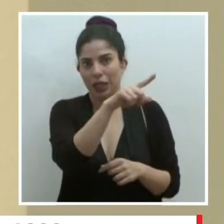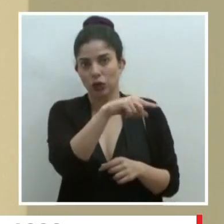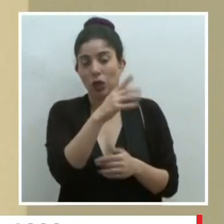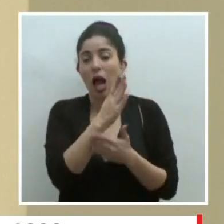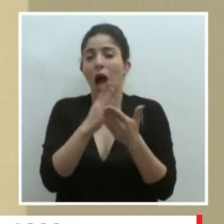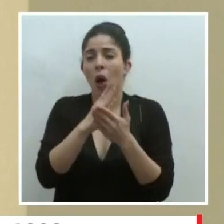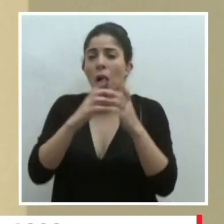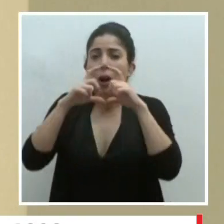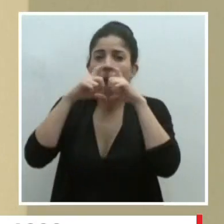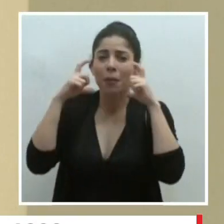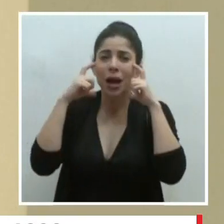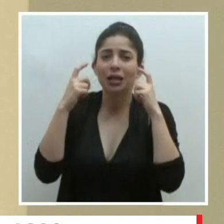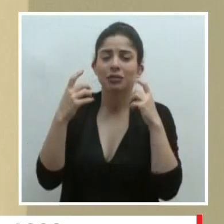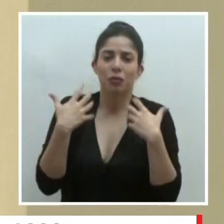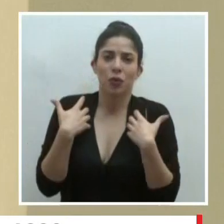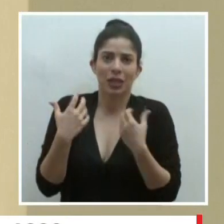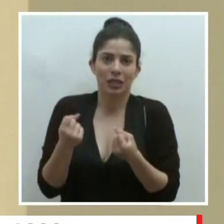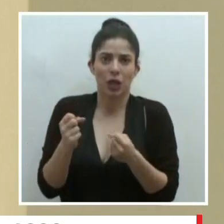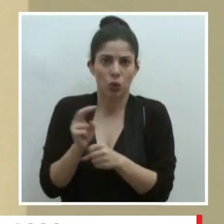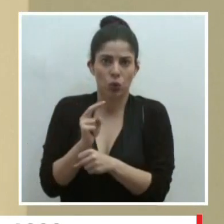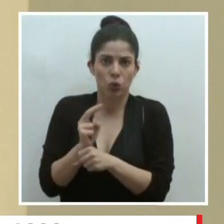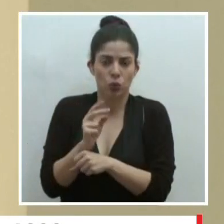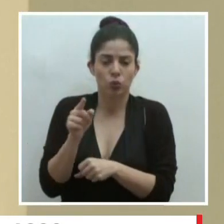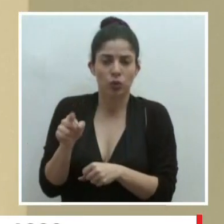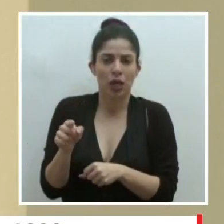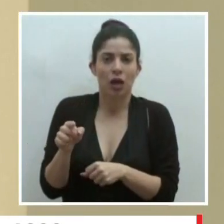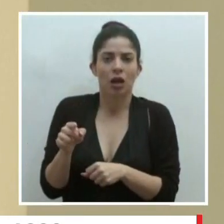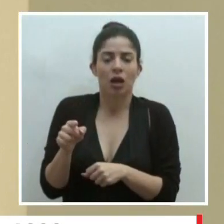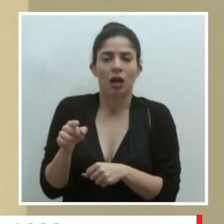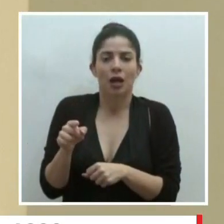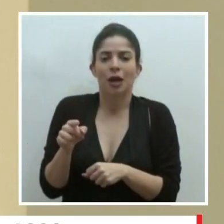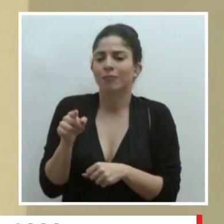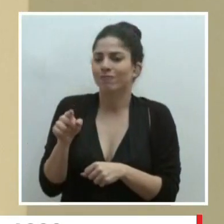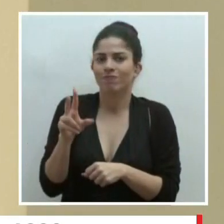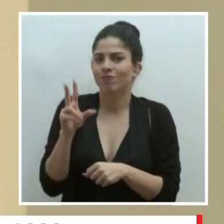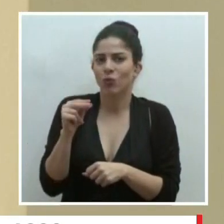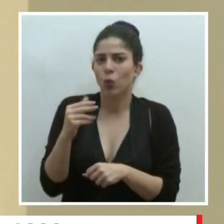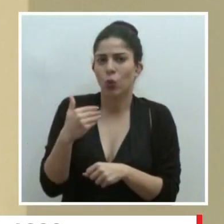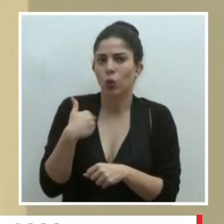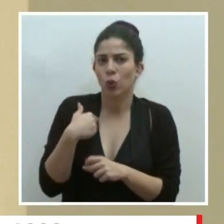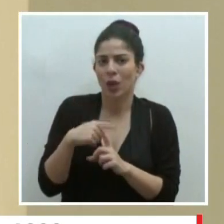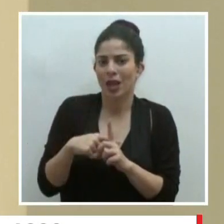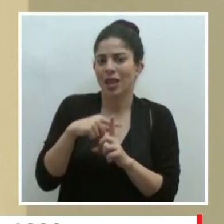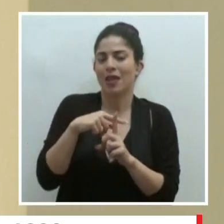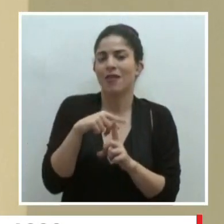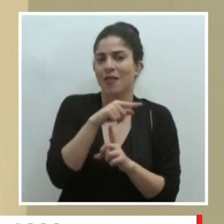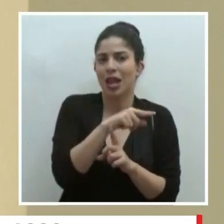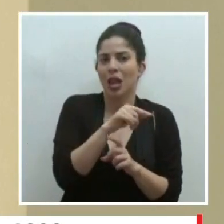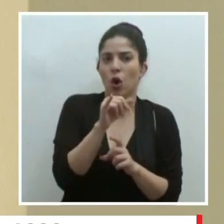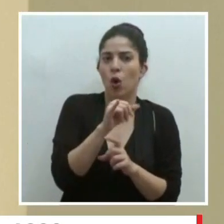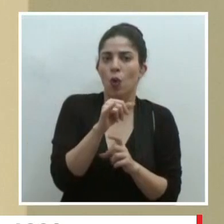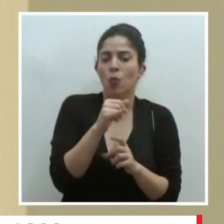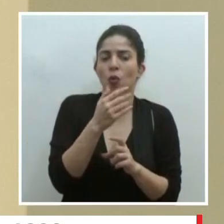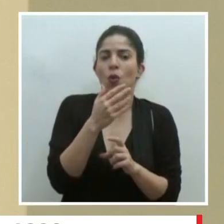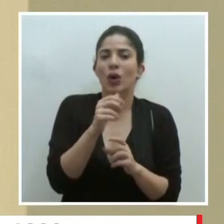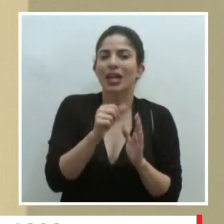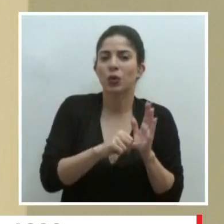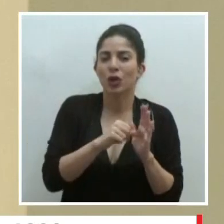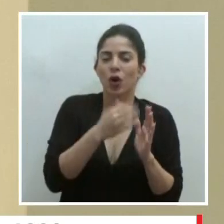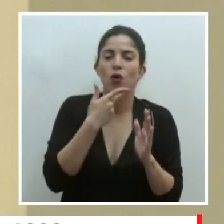mascarillas que justamente son tipo sanitarias, que no tienen tal vez el grado quirúrgico, pero las más recomendadas para este